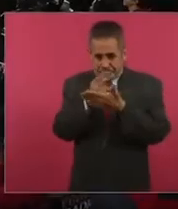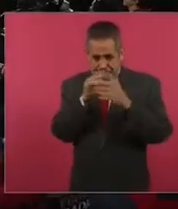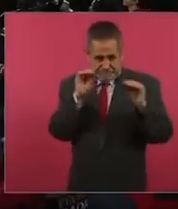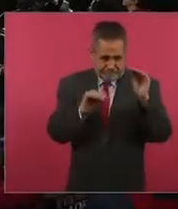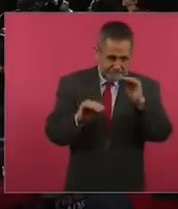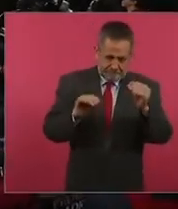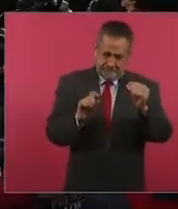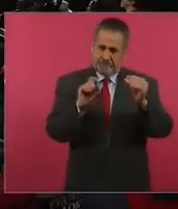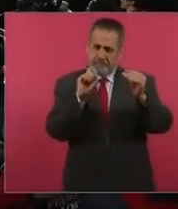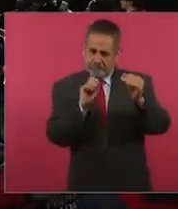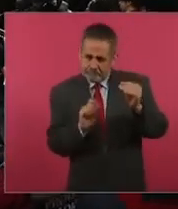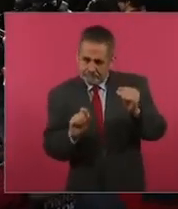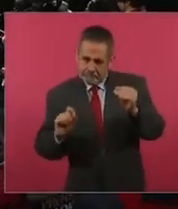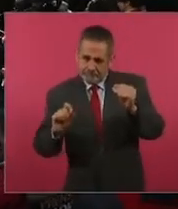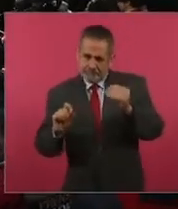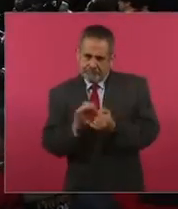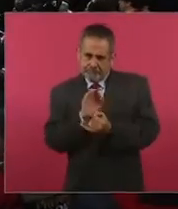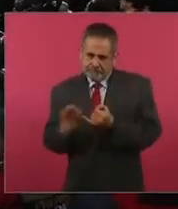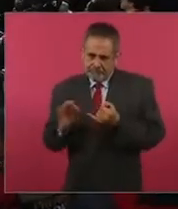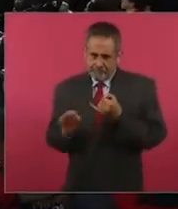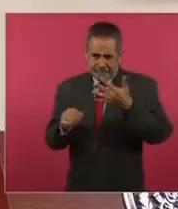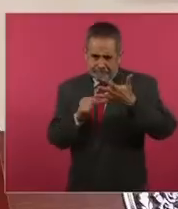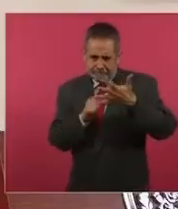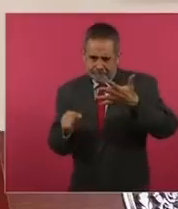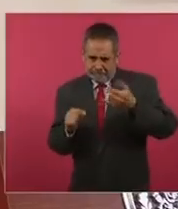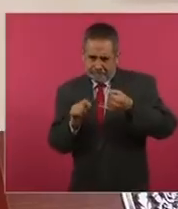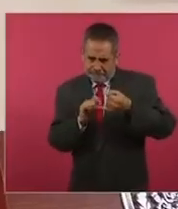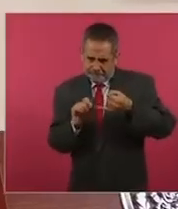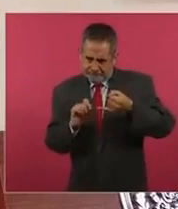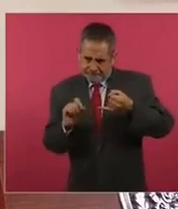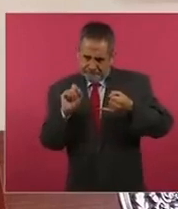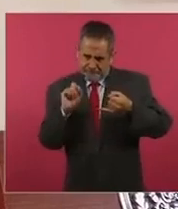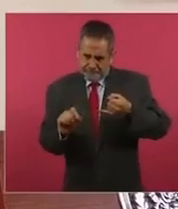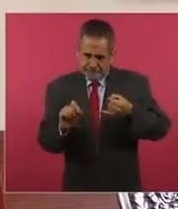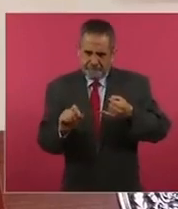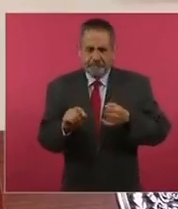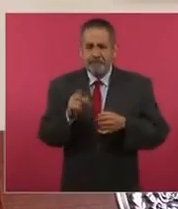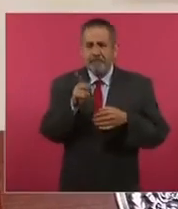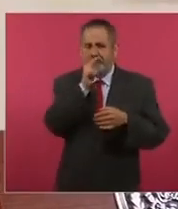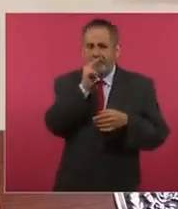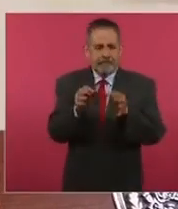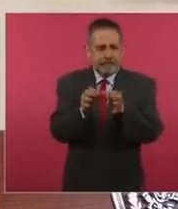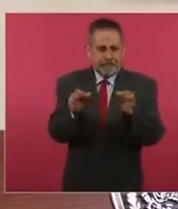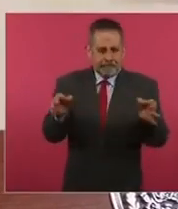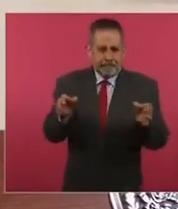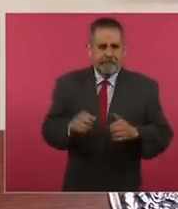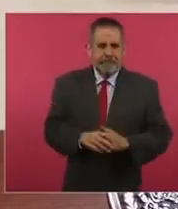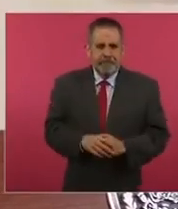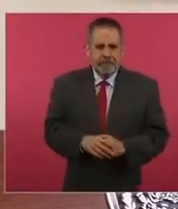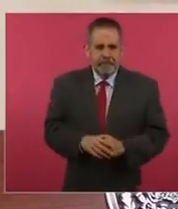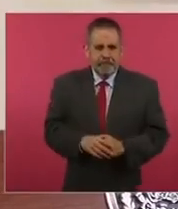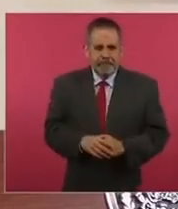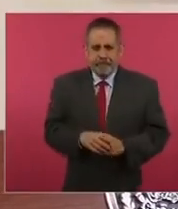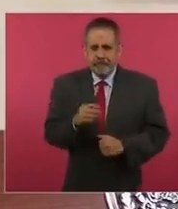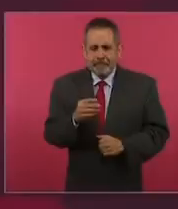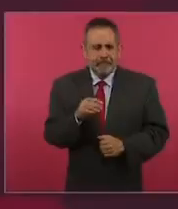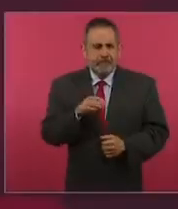siempre sus columnas con una frase, ahí queda eso.